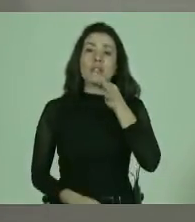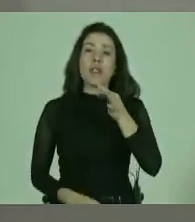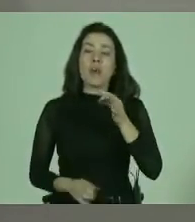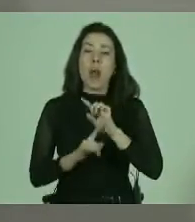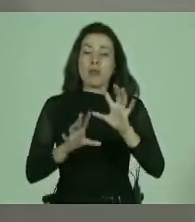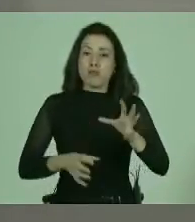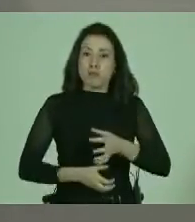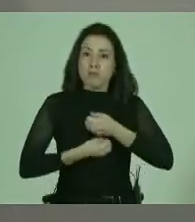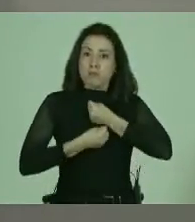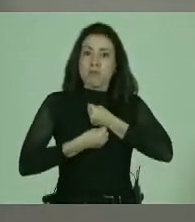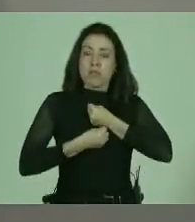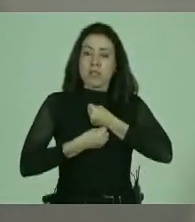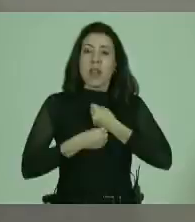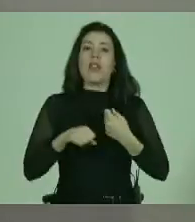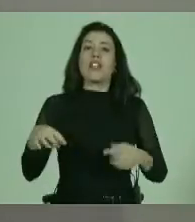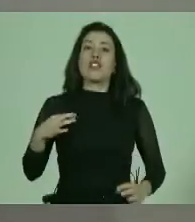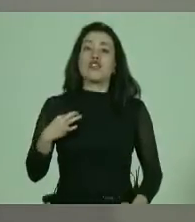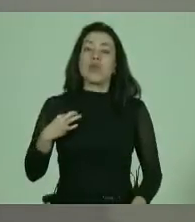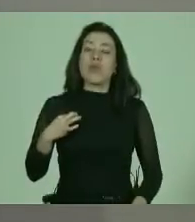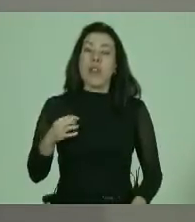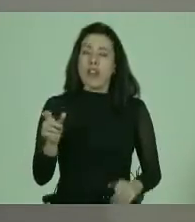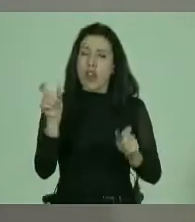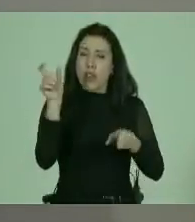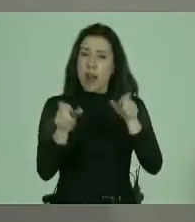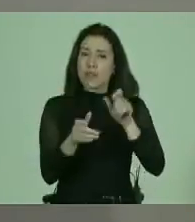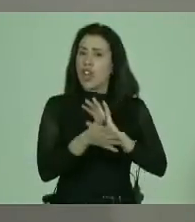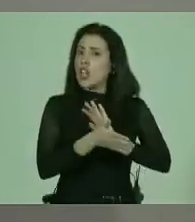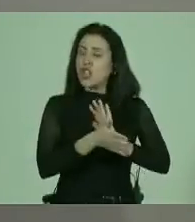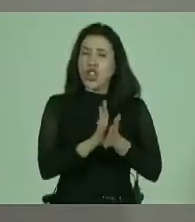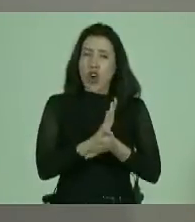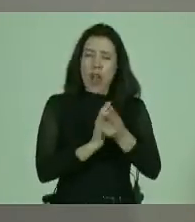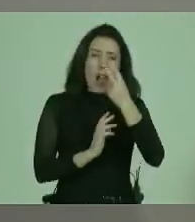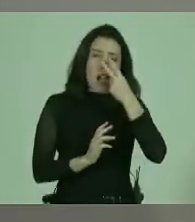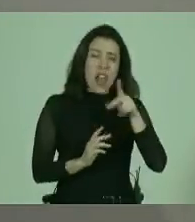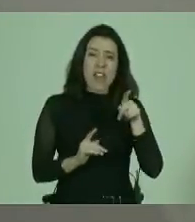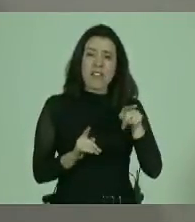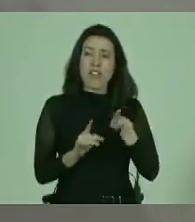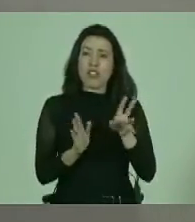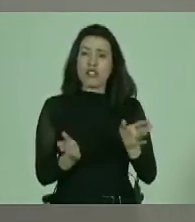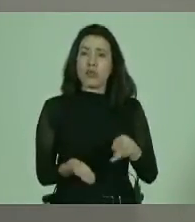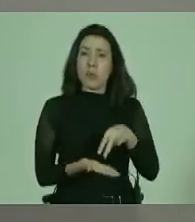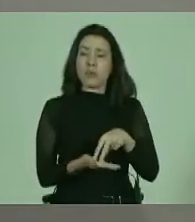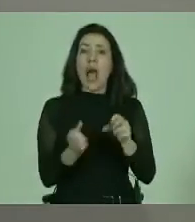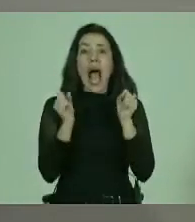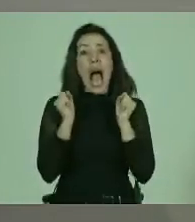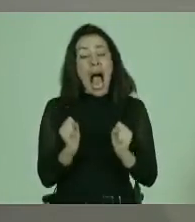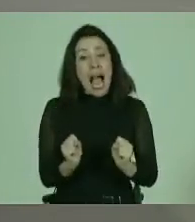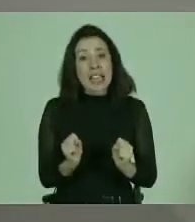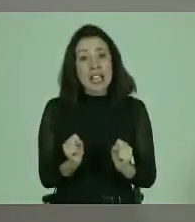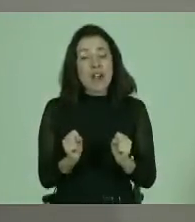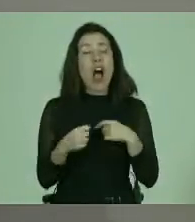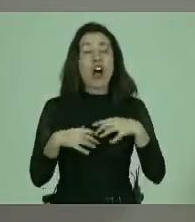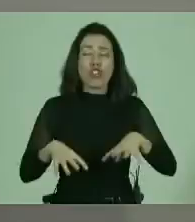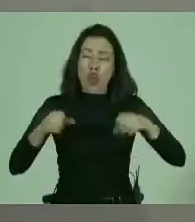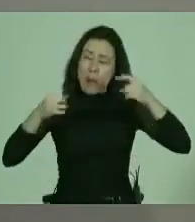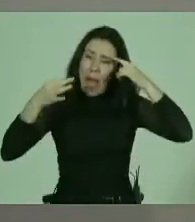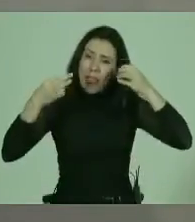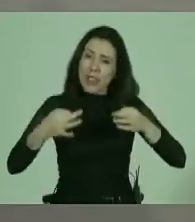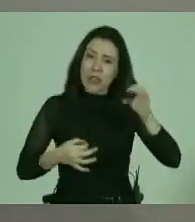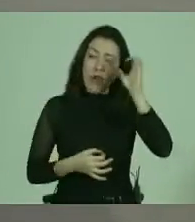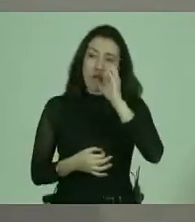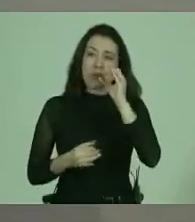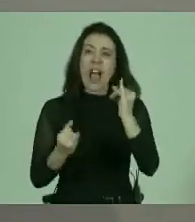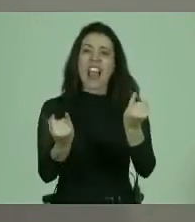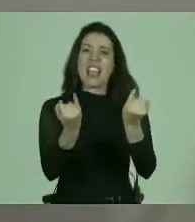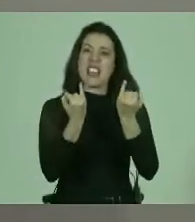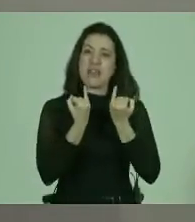empoderamiento de los ciudadanos de las personas de todas independientemente de su concesión atrevámonos a tomar las decisiones a buscar